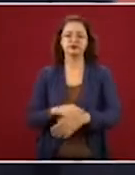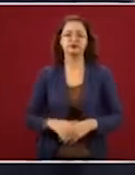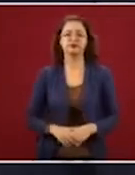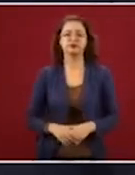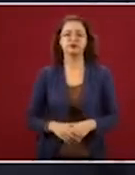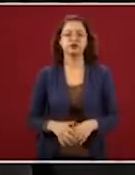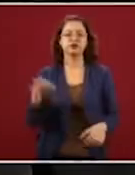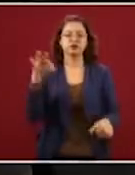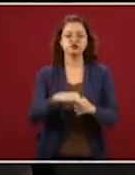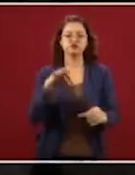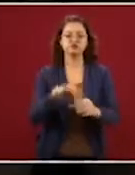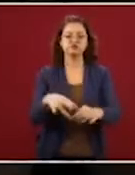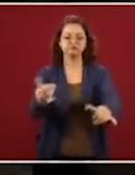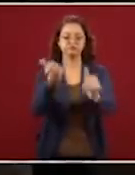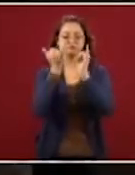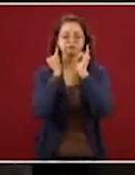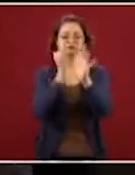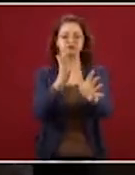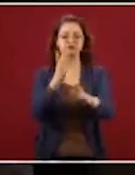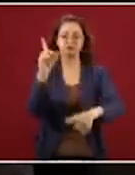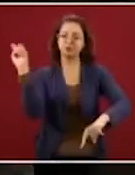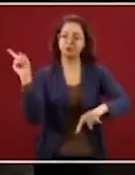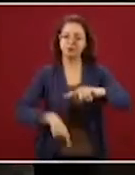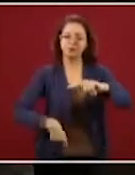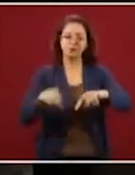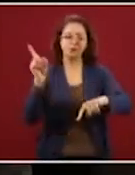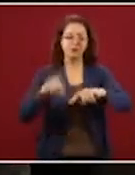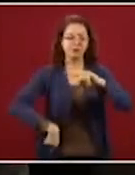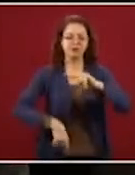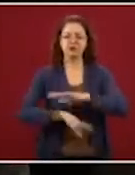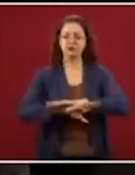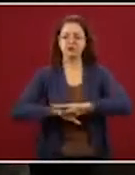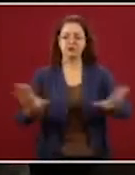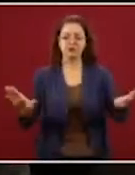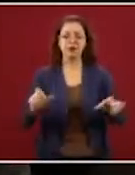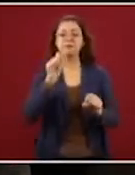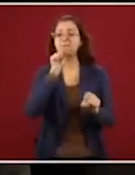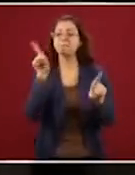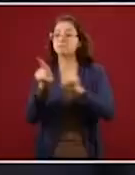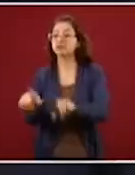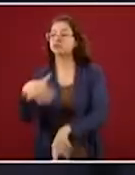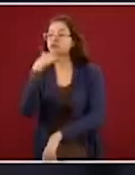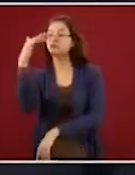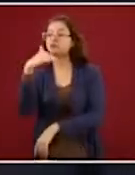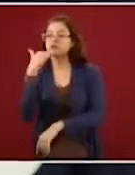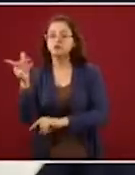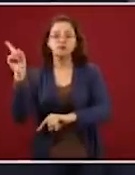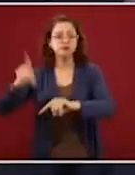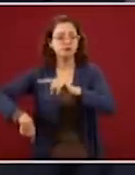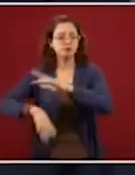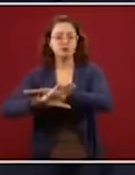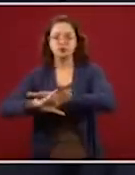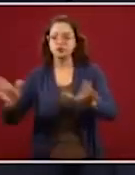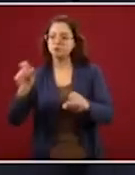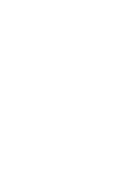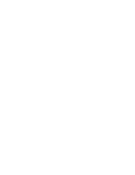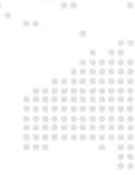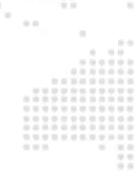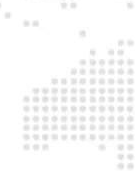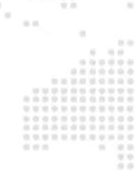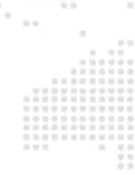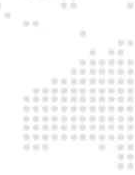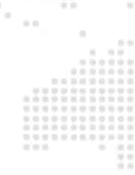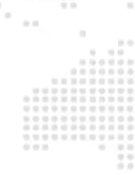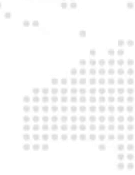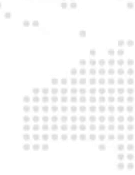el fraude electoral, se acaba el fraude, así como se acaba la corrupción, se termina el fraude electoral.